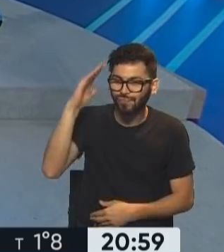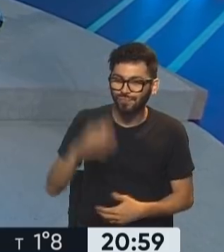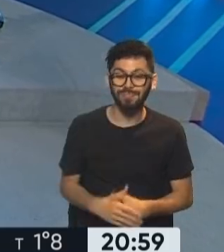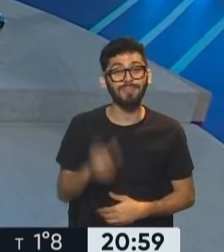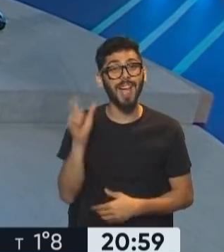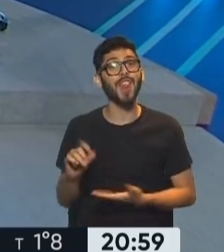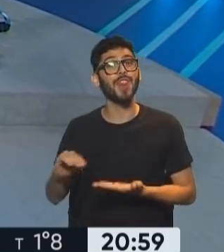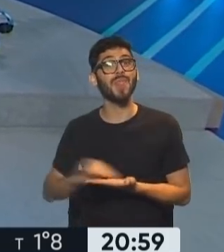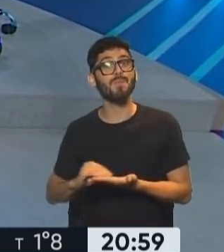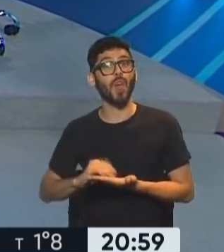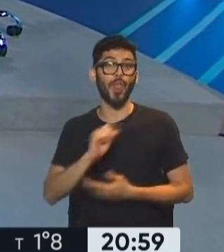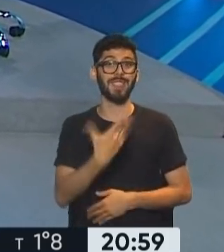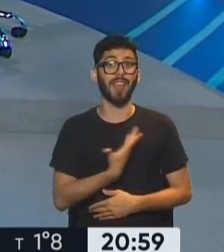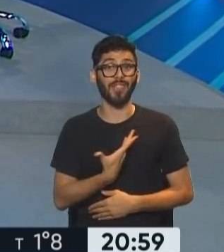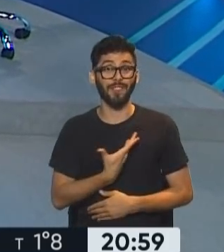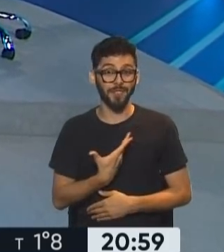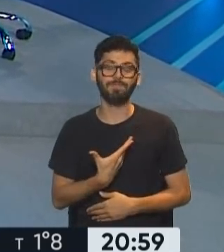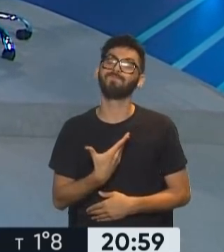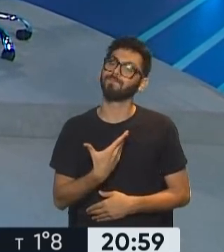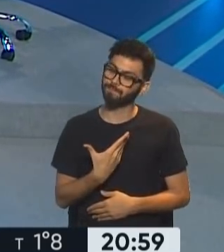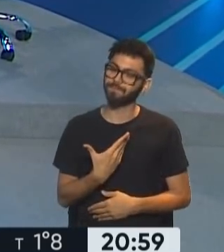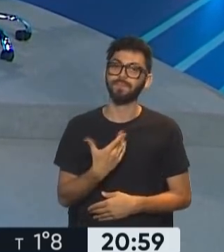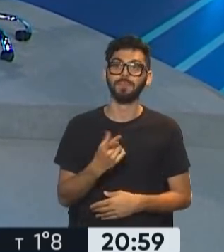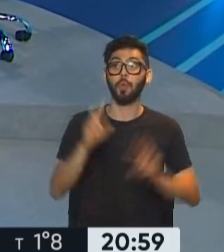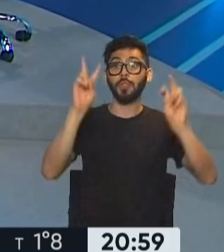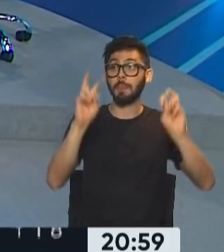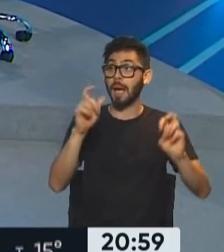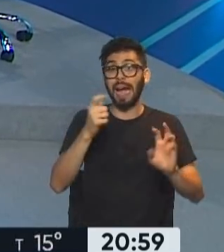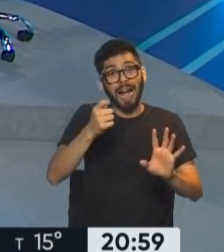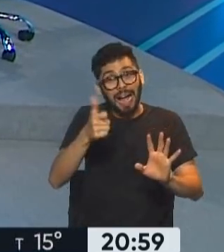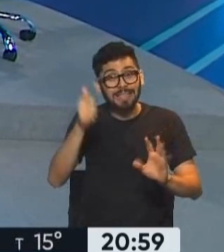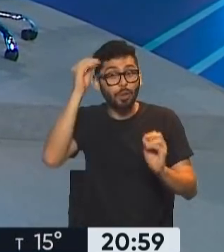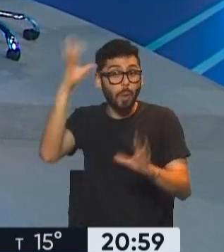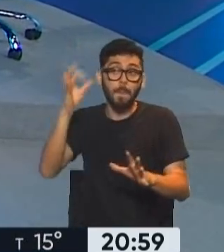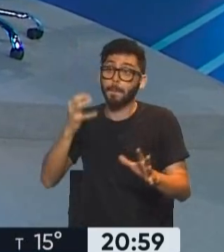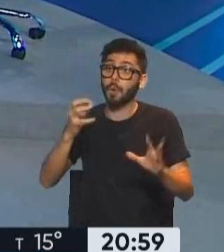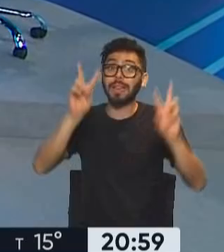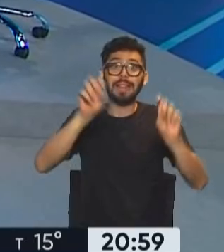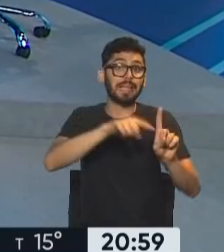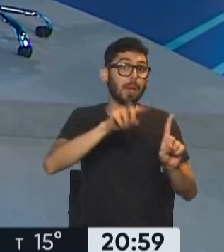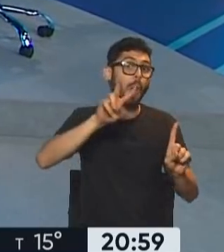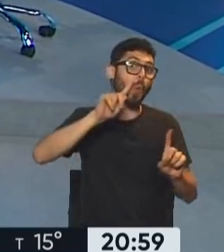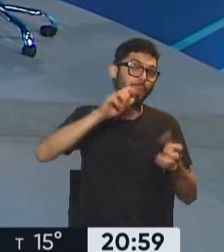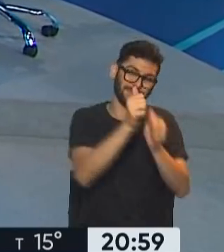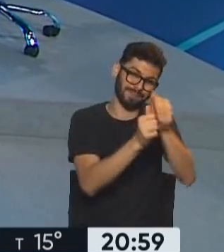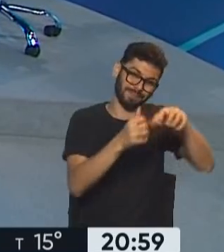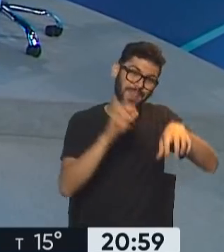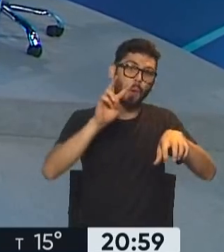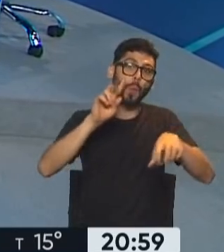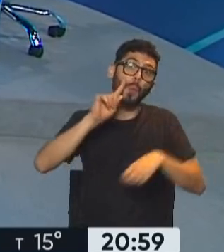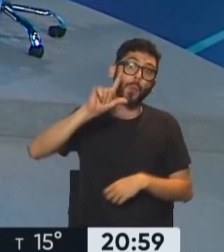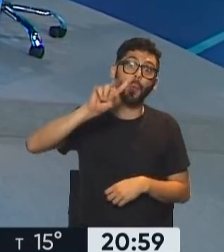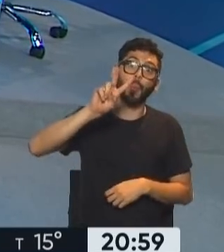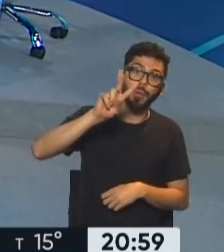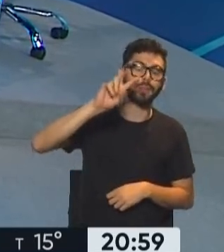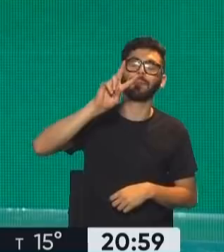diputado de Santa Fe. Bueno, un tema del que casi que nos olvidamos, porque prácticamente no se habla de Vicentín, ¿no? Pero es eso, es